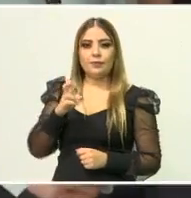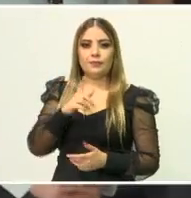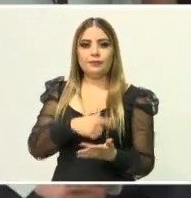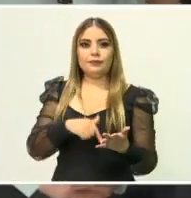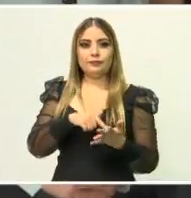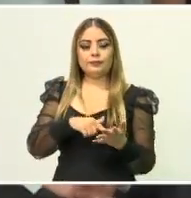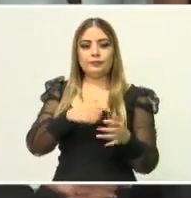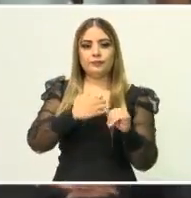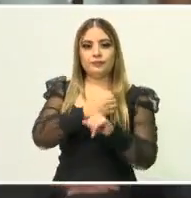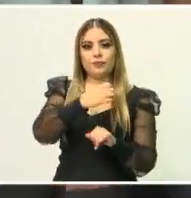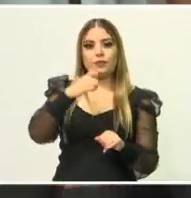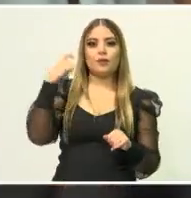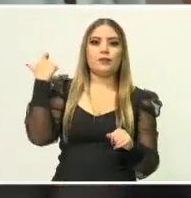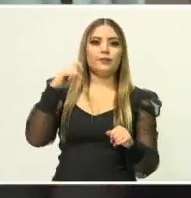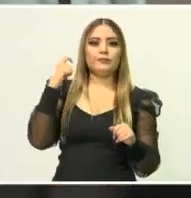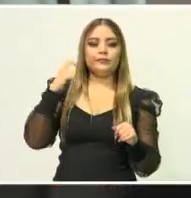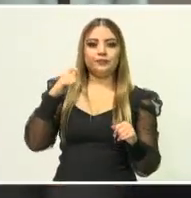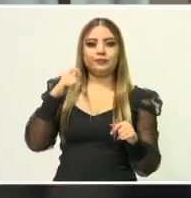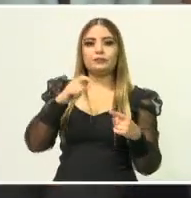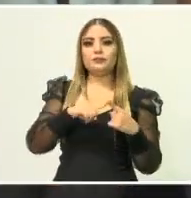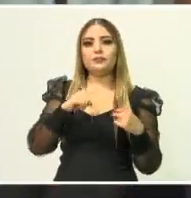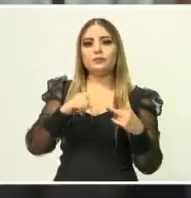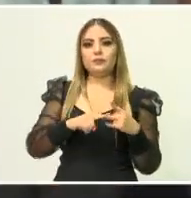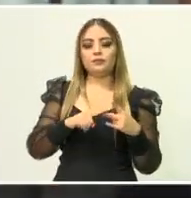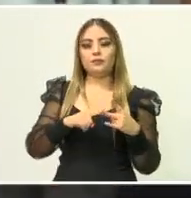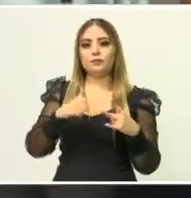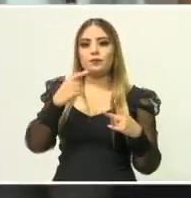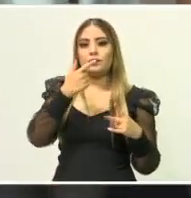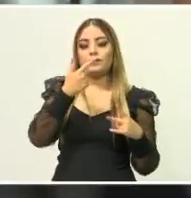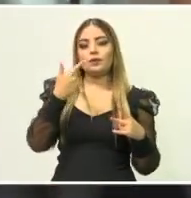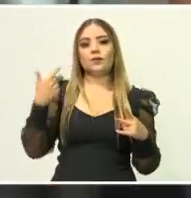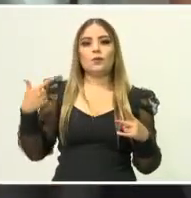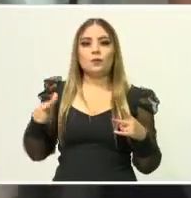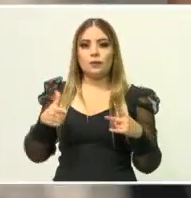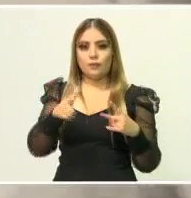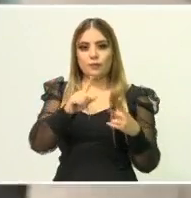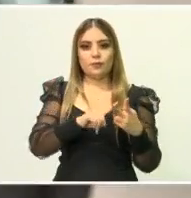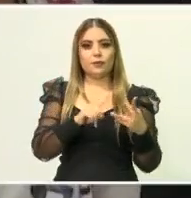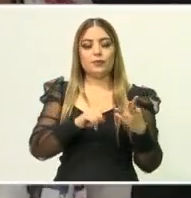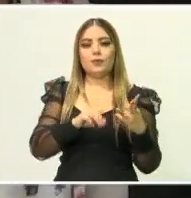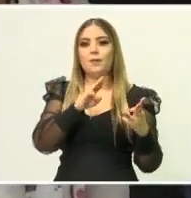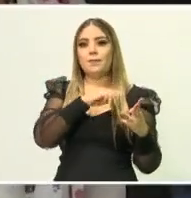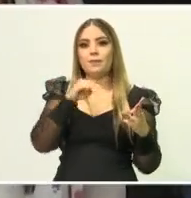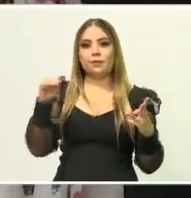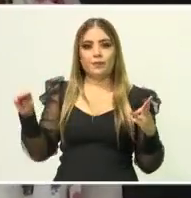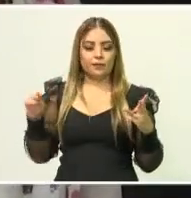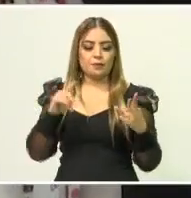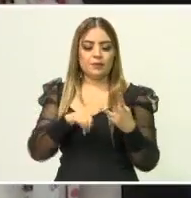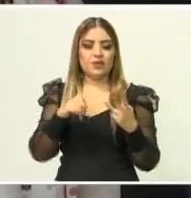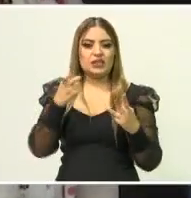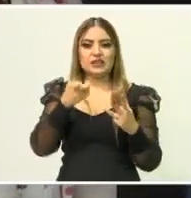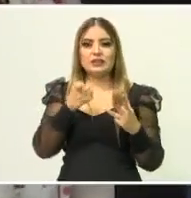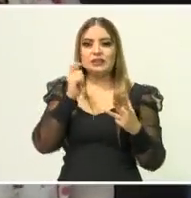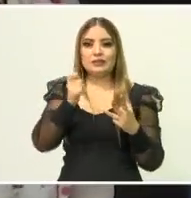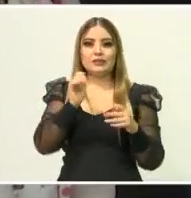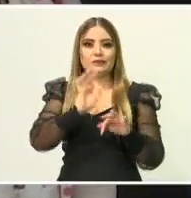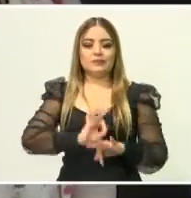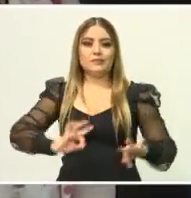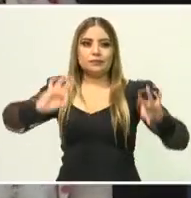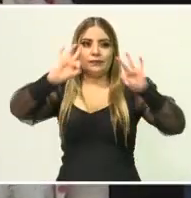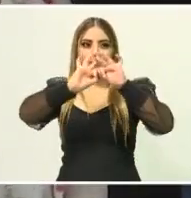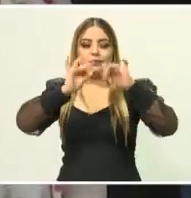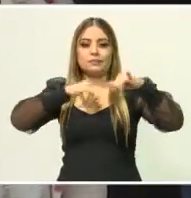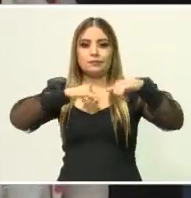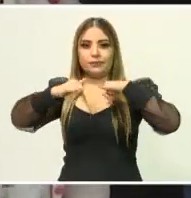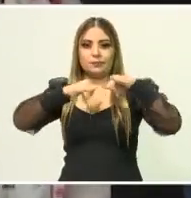de Querétaro Guanajuato San Luis Potosí y una parte de Michoacán forman una región de Gran relevancia geográfica